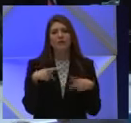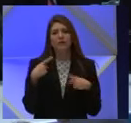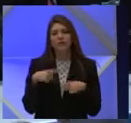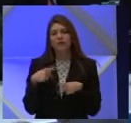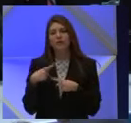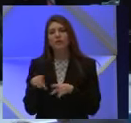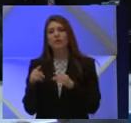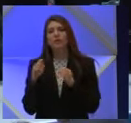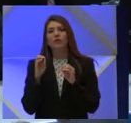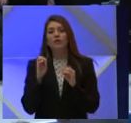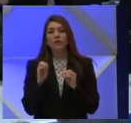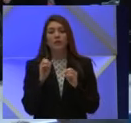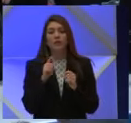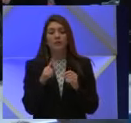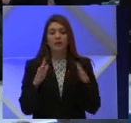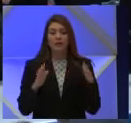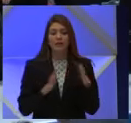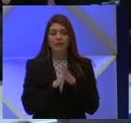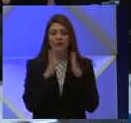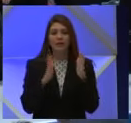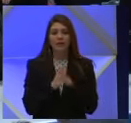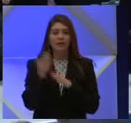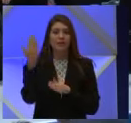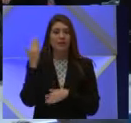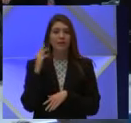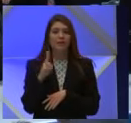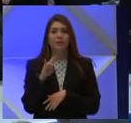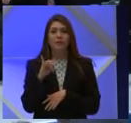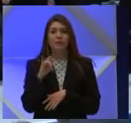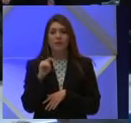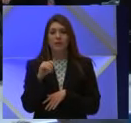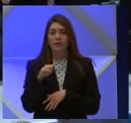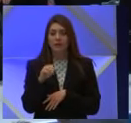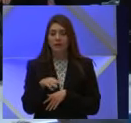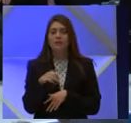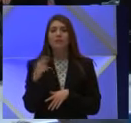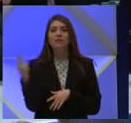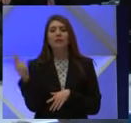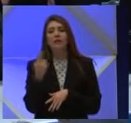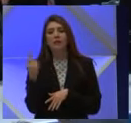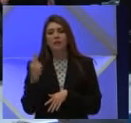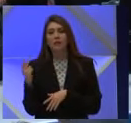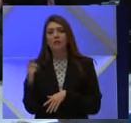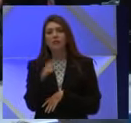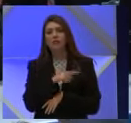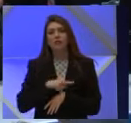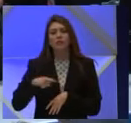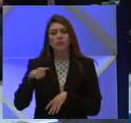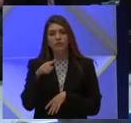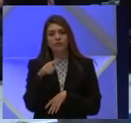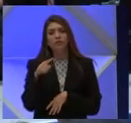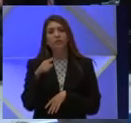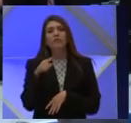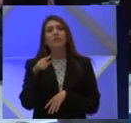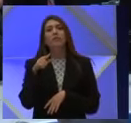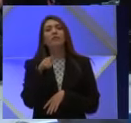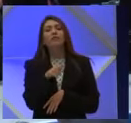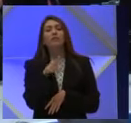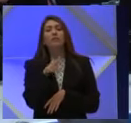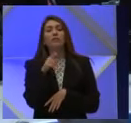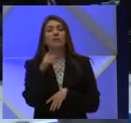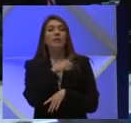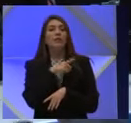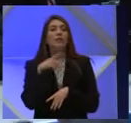y la guerra de vietnam muchas cosas que habría que revisar tuvo que dejar la luna